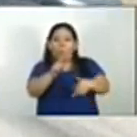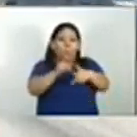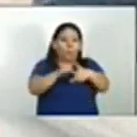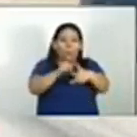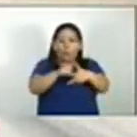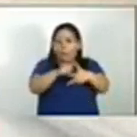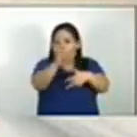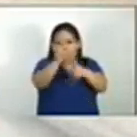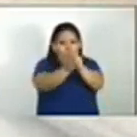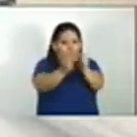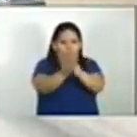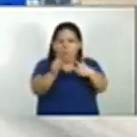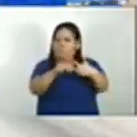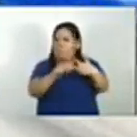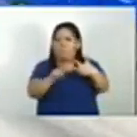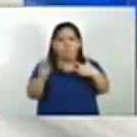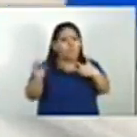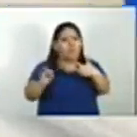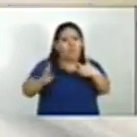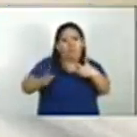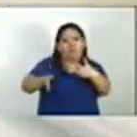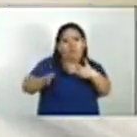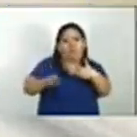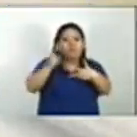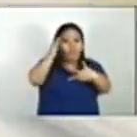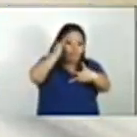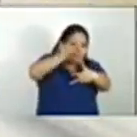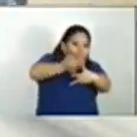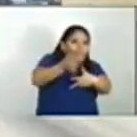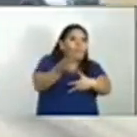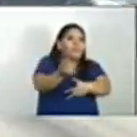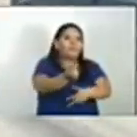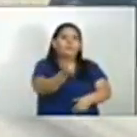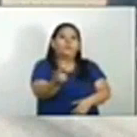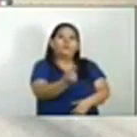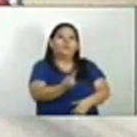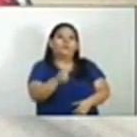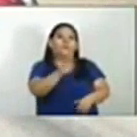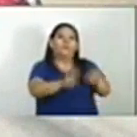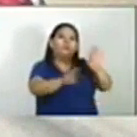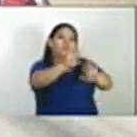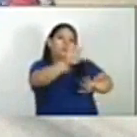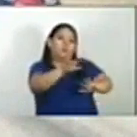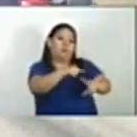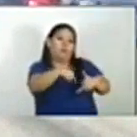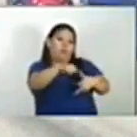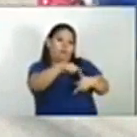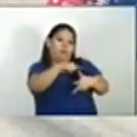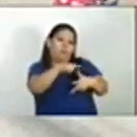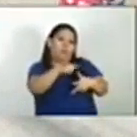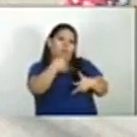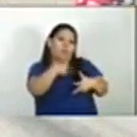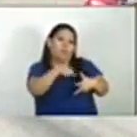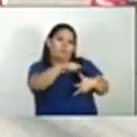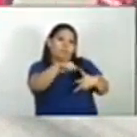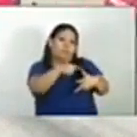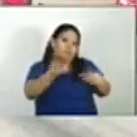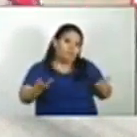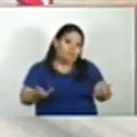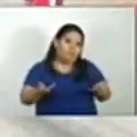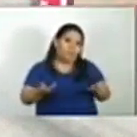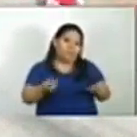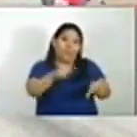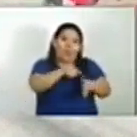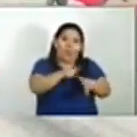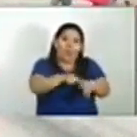esos percances. Hemos atendido alrededor de 15 personas, entre ellas